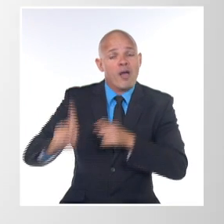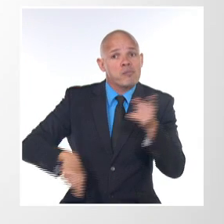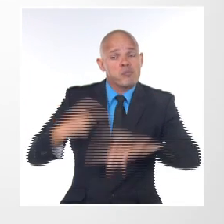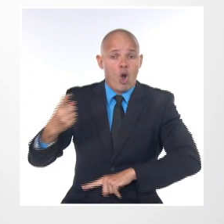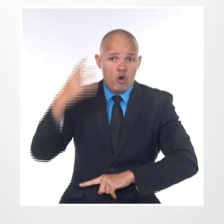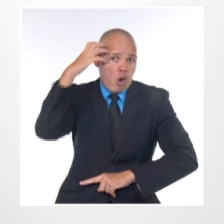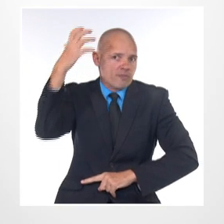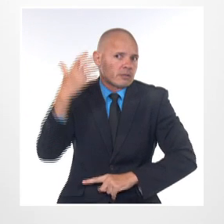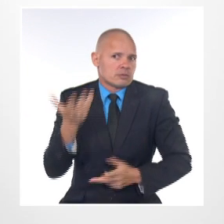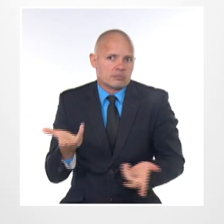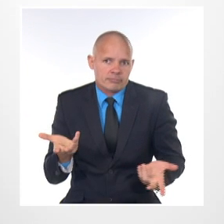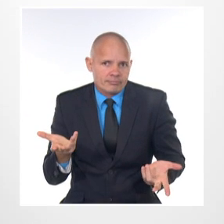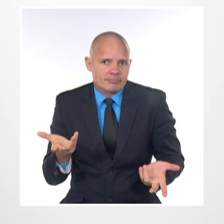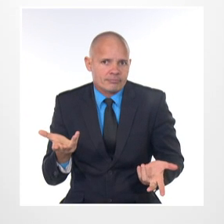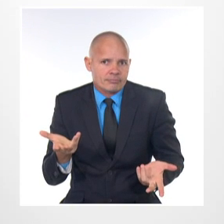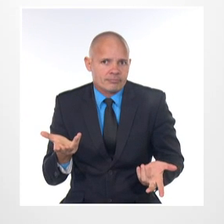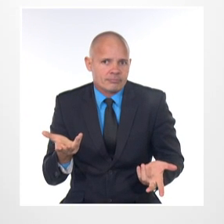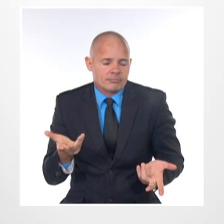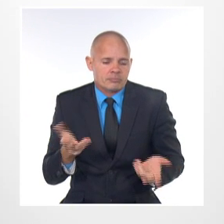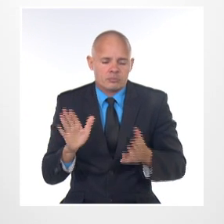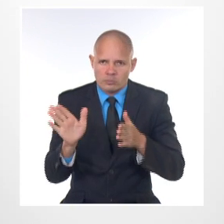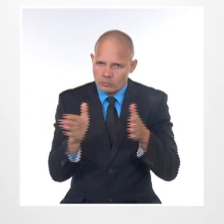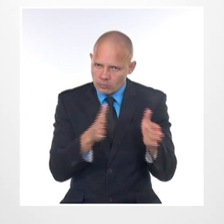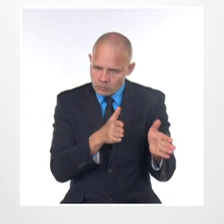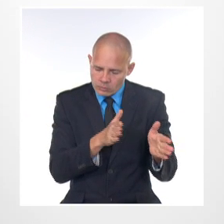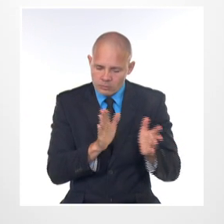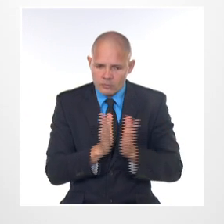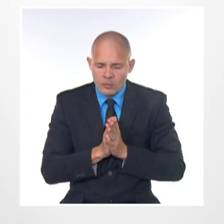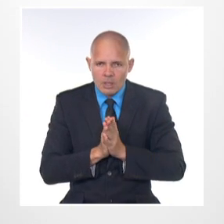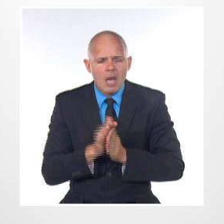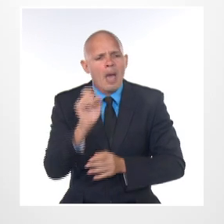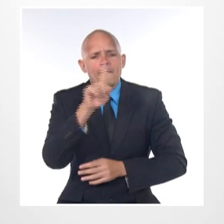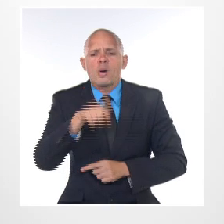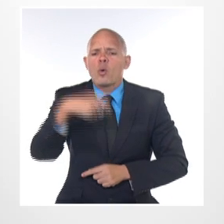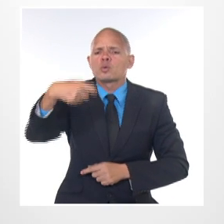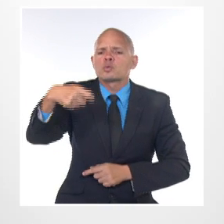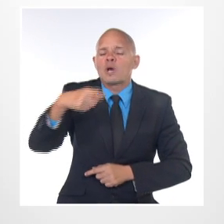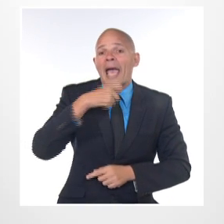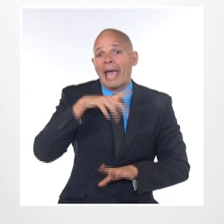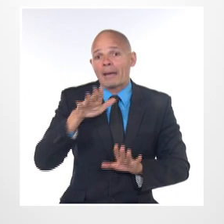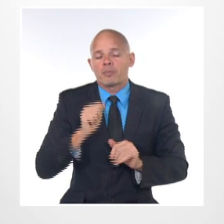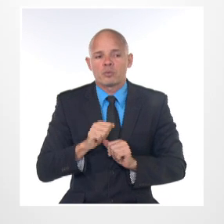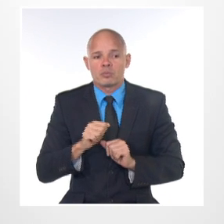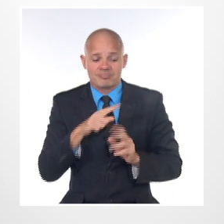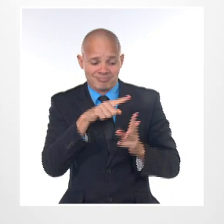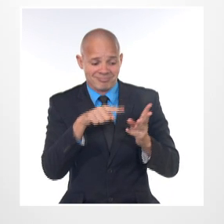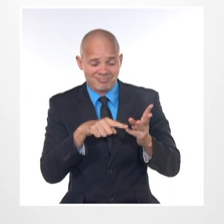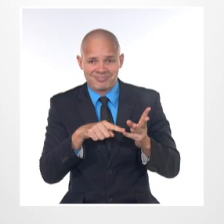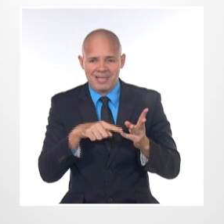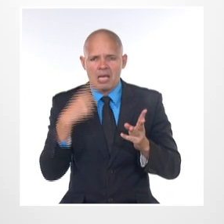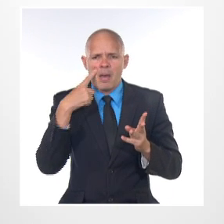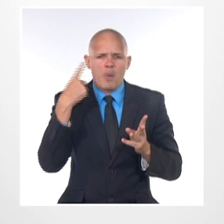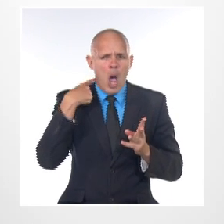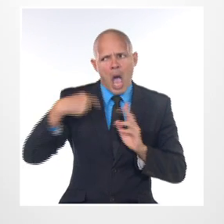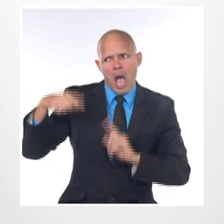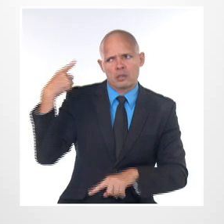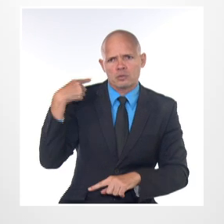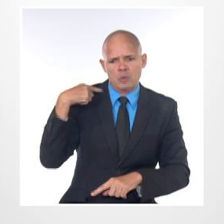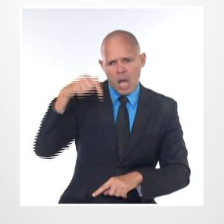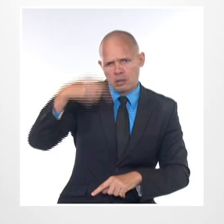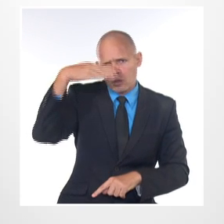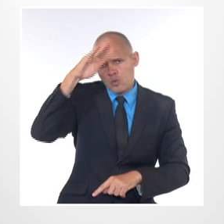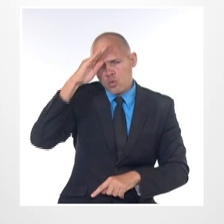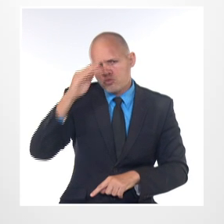cometiendo un delito más grave. ¿Cómo magistrado actúa el Tribunal Supremo? Si tomamos como referencia el año anterior, con este tipo de